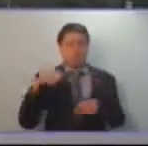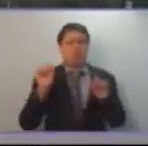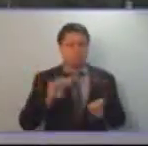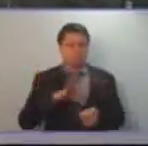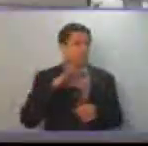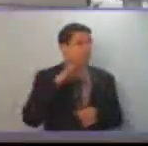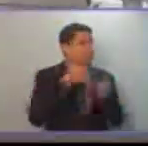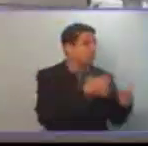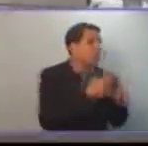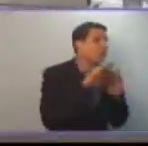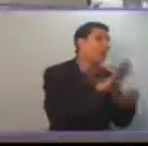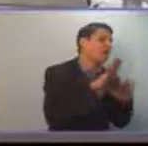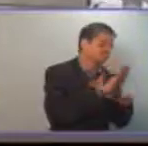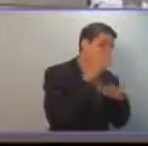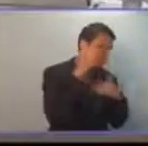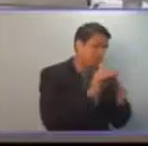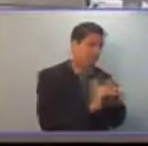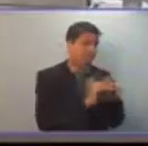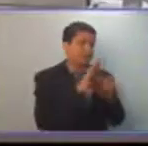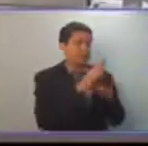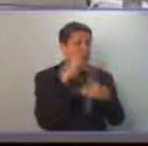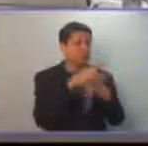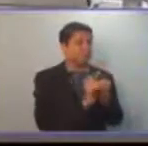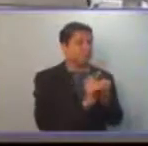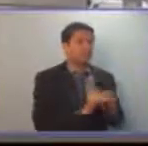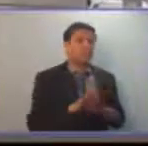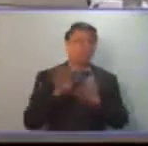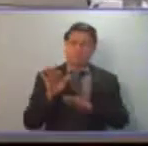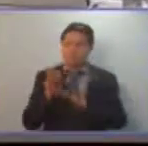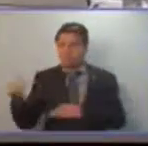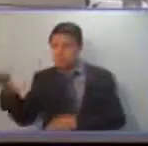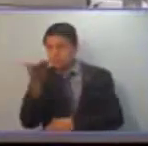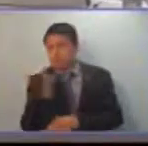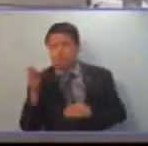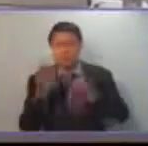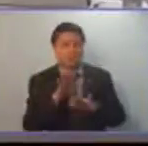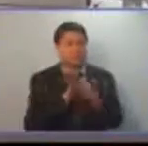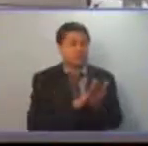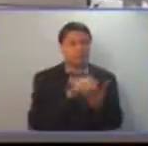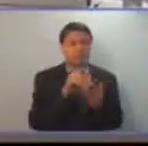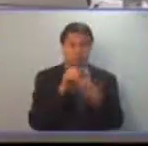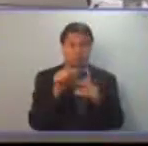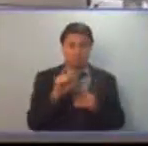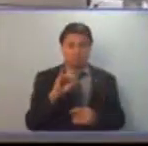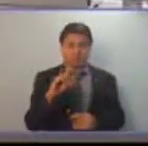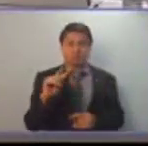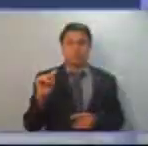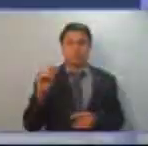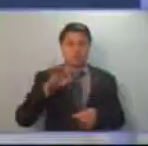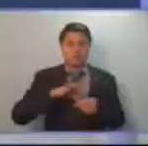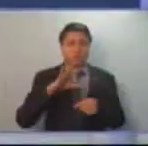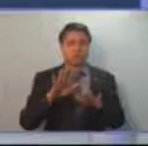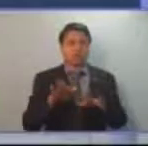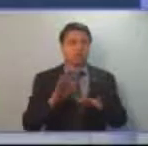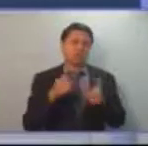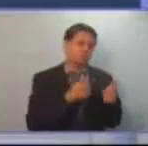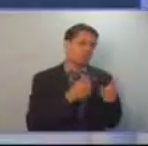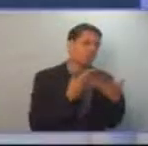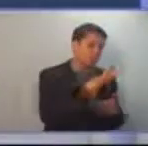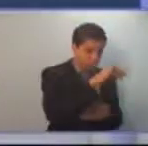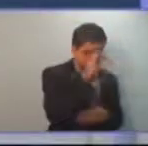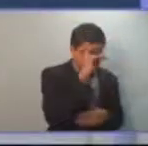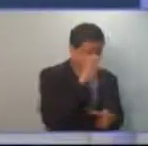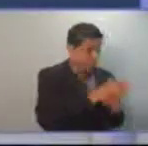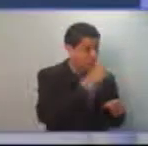Bueno, muchísimas gracias, diputada Norma Guevara. Gracias a ustedes y al programa. Bueno, le deseamos el mejor de los augurios en su